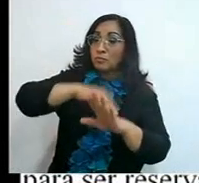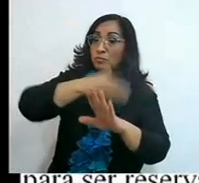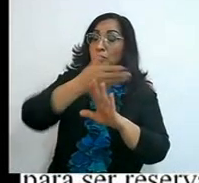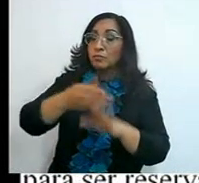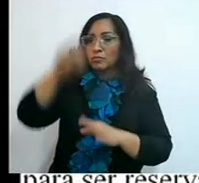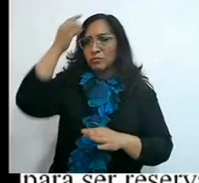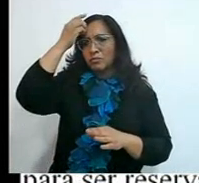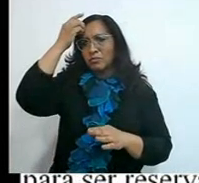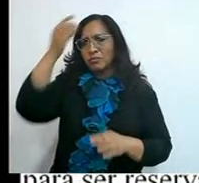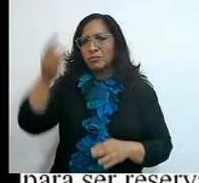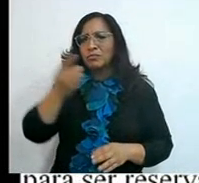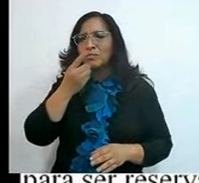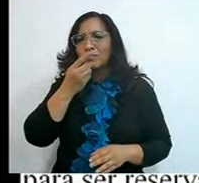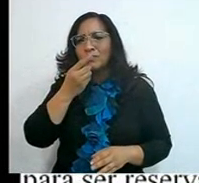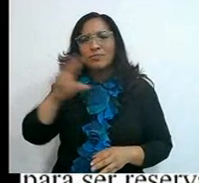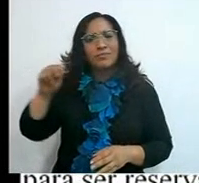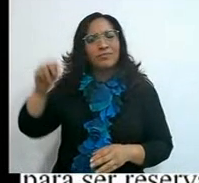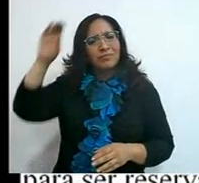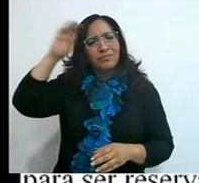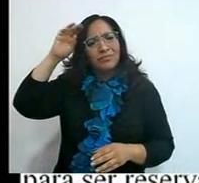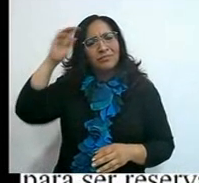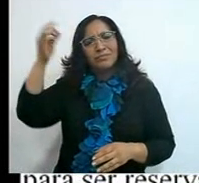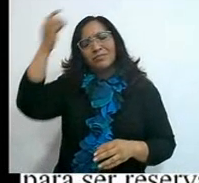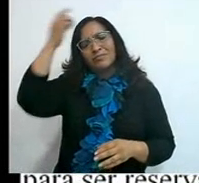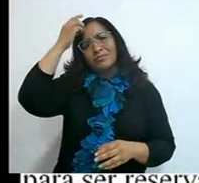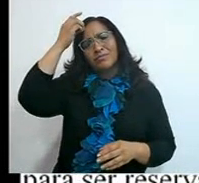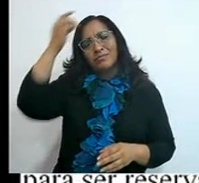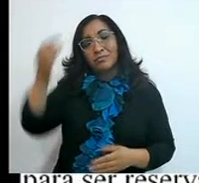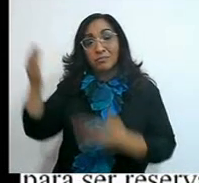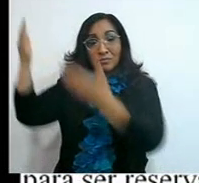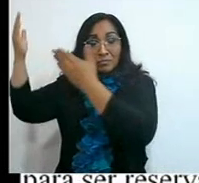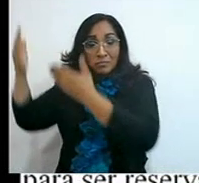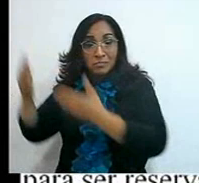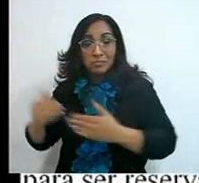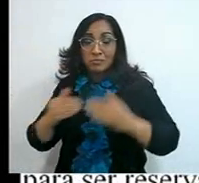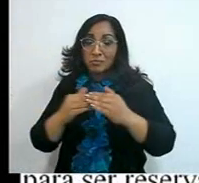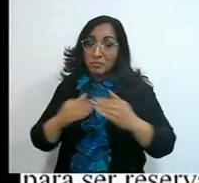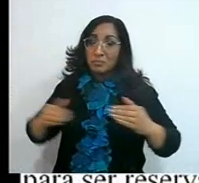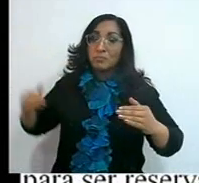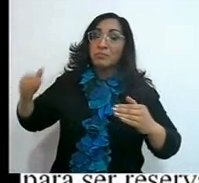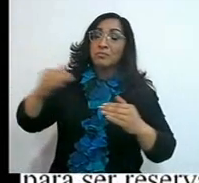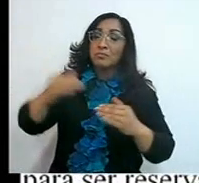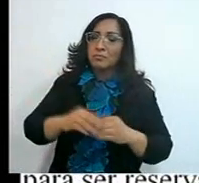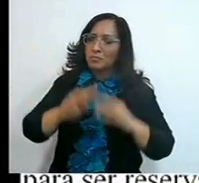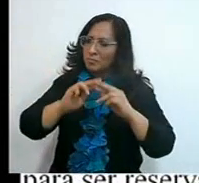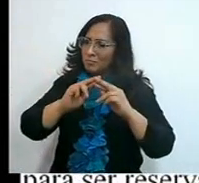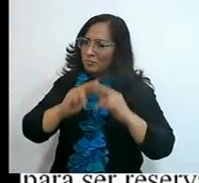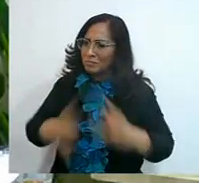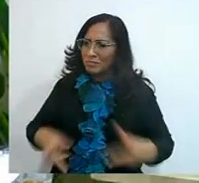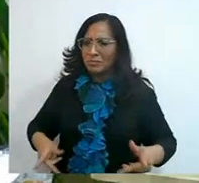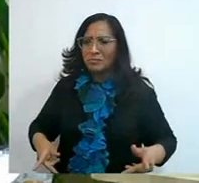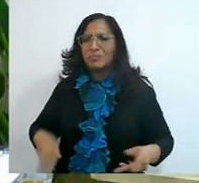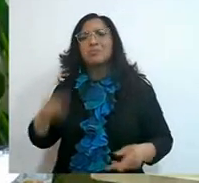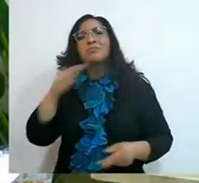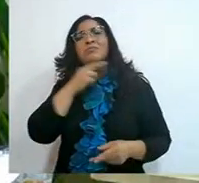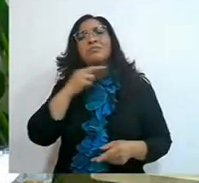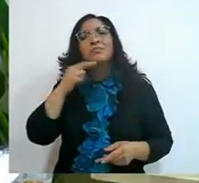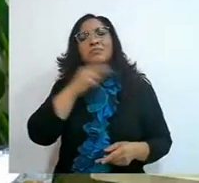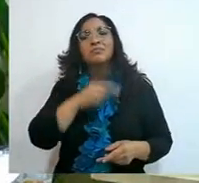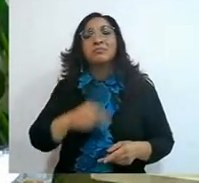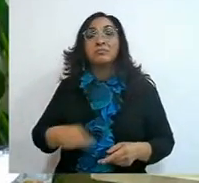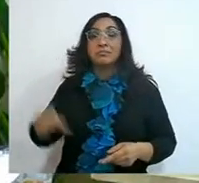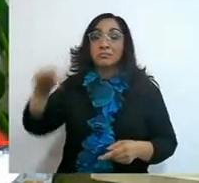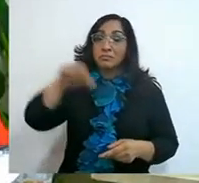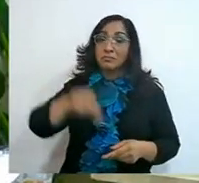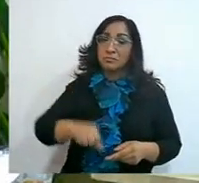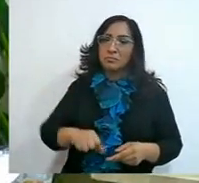al Señor que los rescató, atrayendo sobre sí mismos destrucción repentina. Hoy